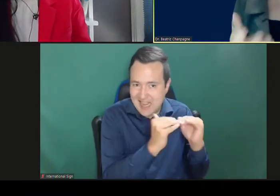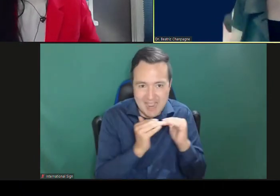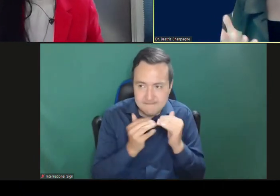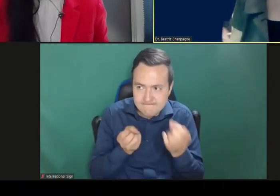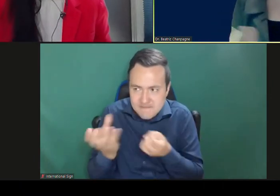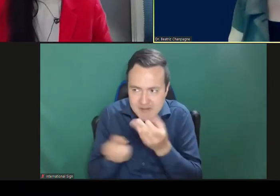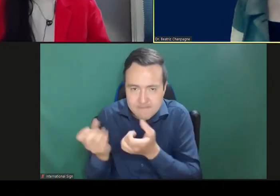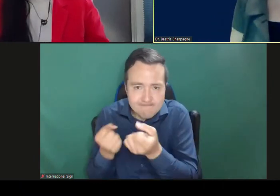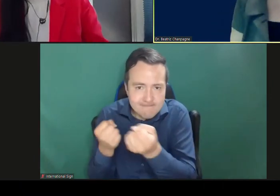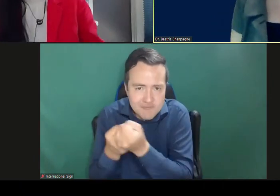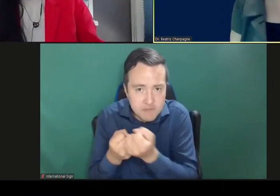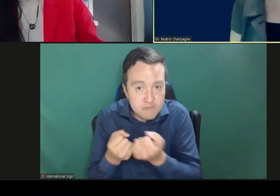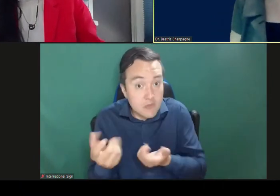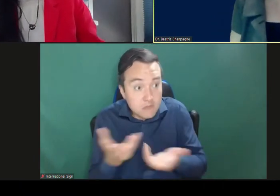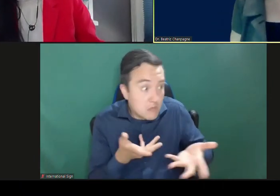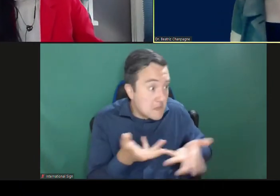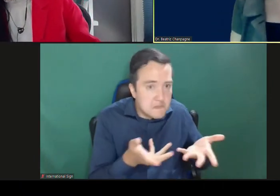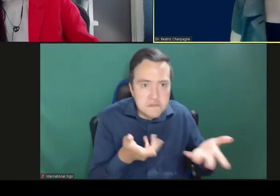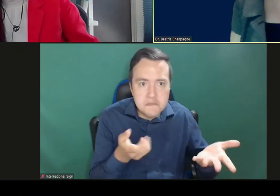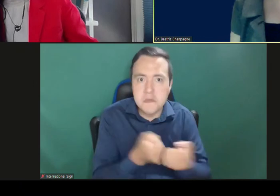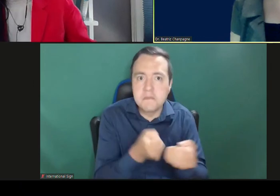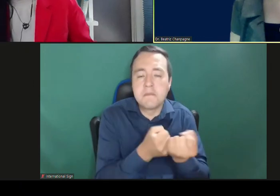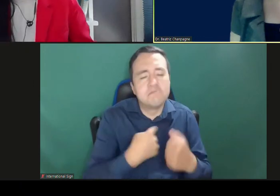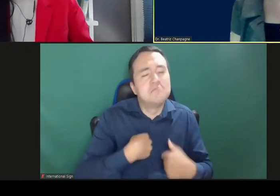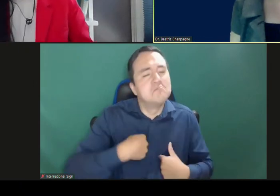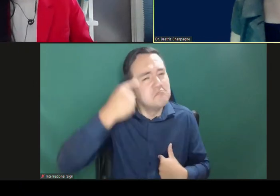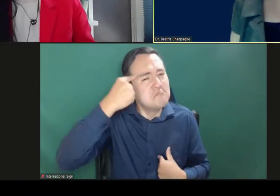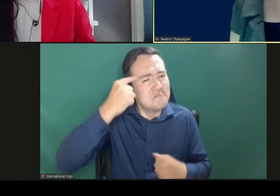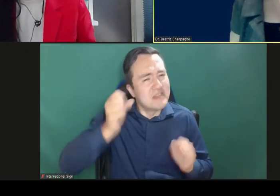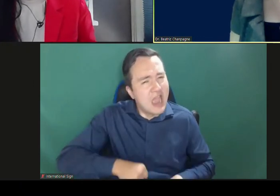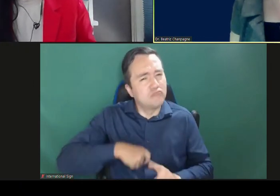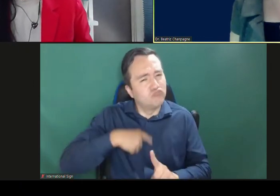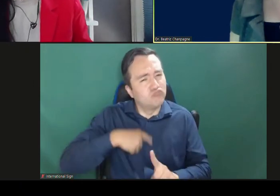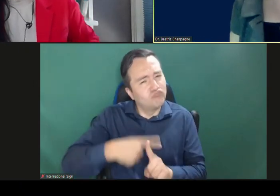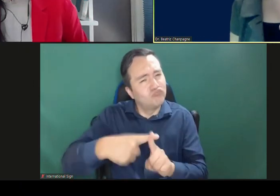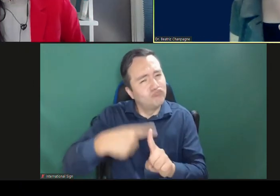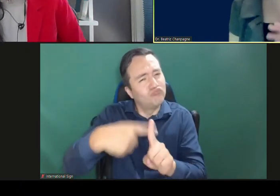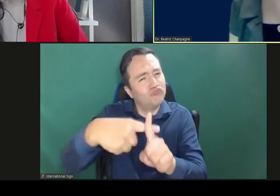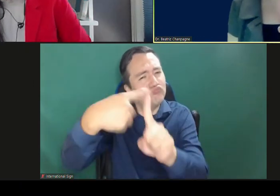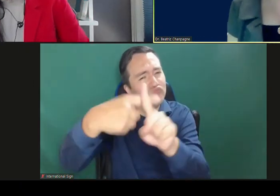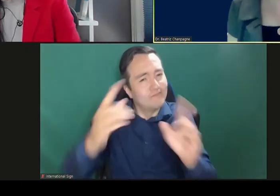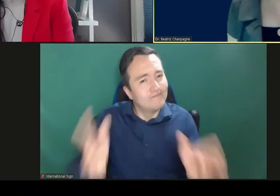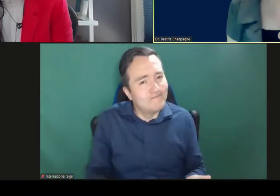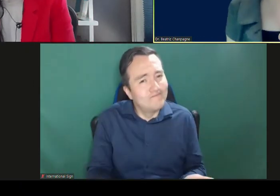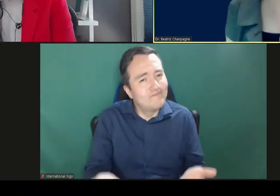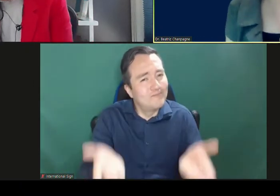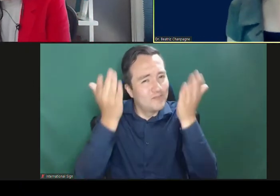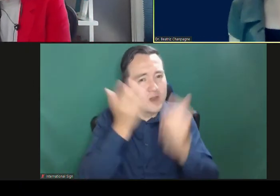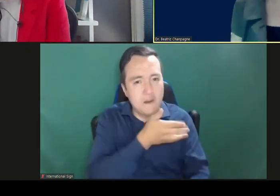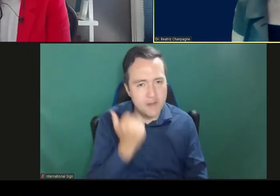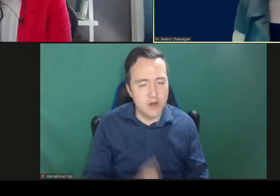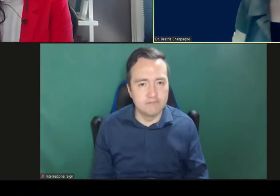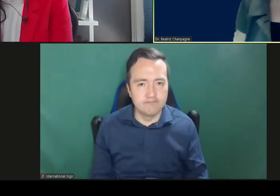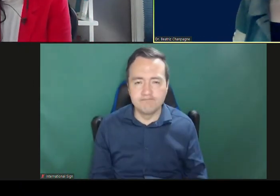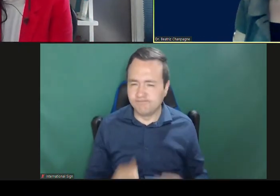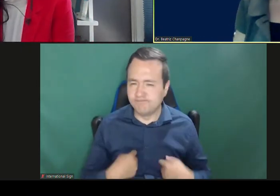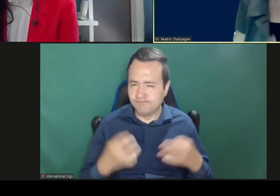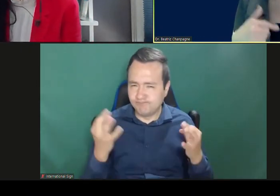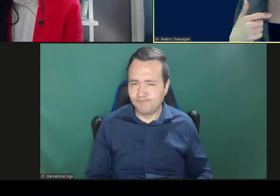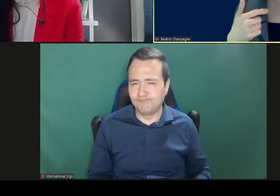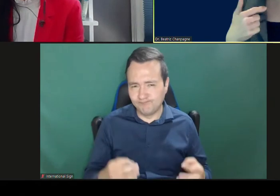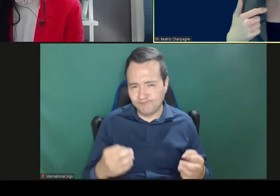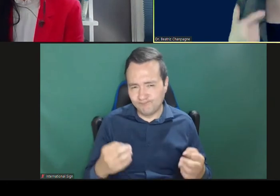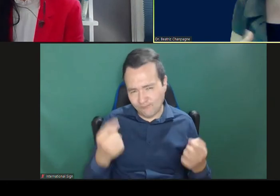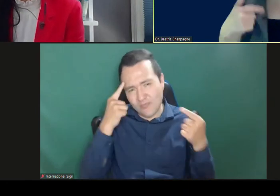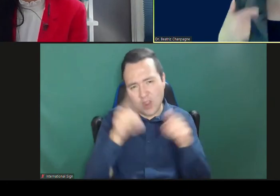que eso va a continuar mejorando y que estoy completamente de acuerdo con un oscar que hay